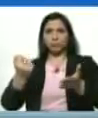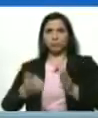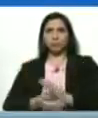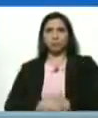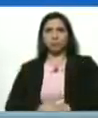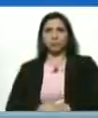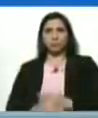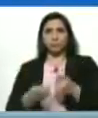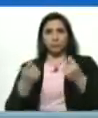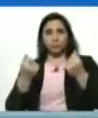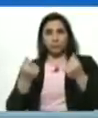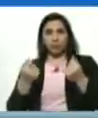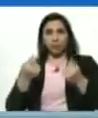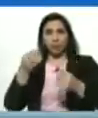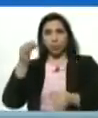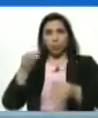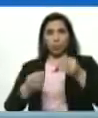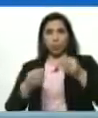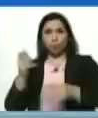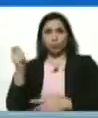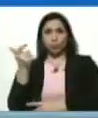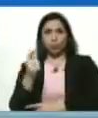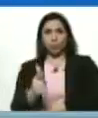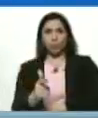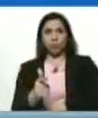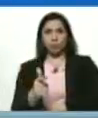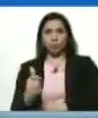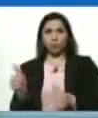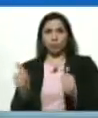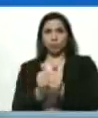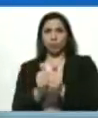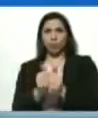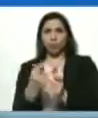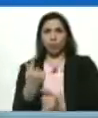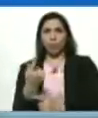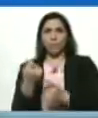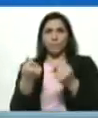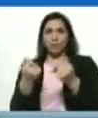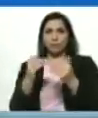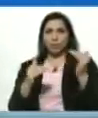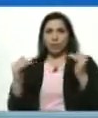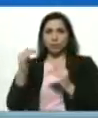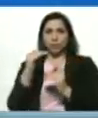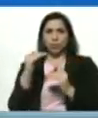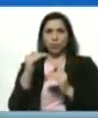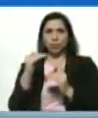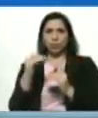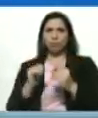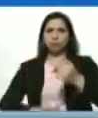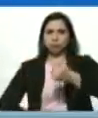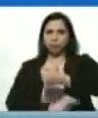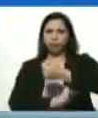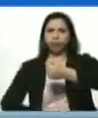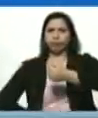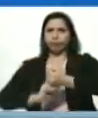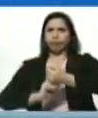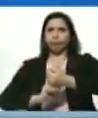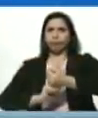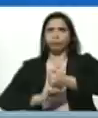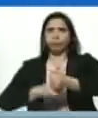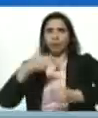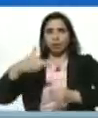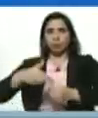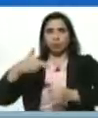precios justos del transporte un precio mayor sustentable de la